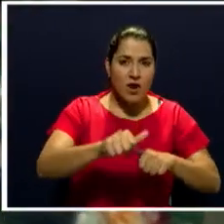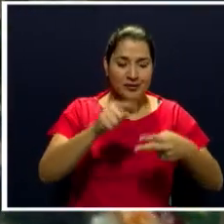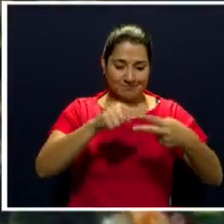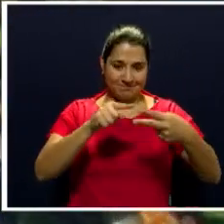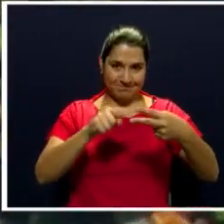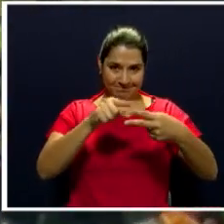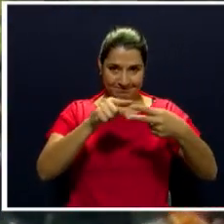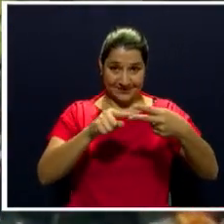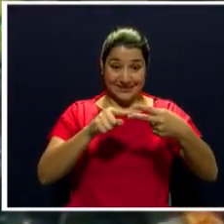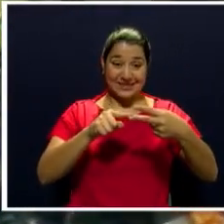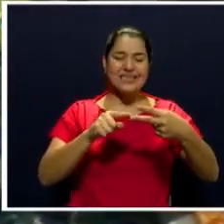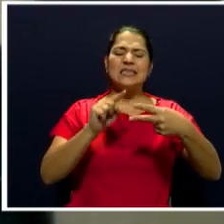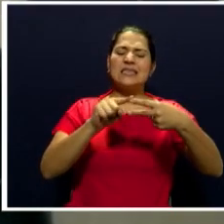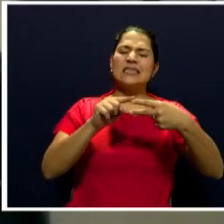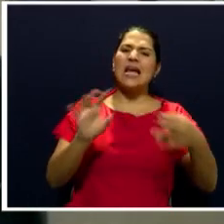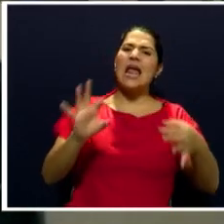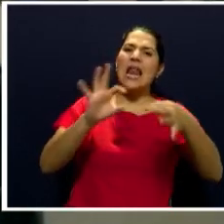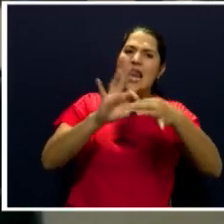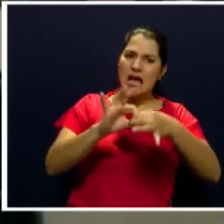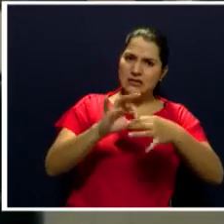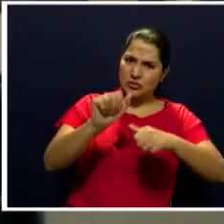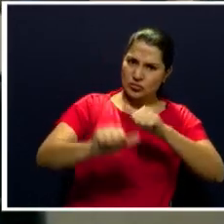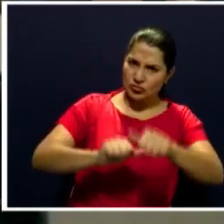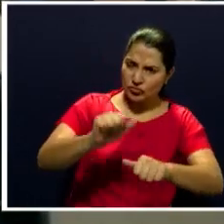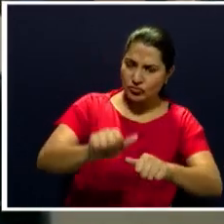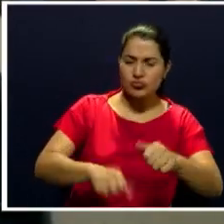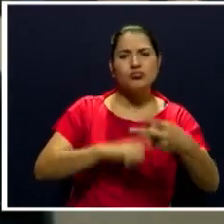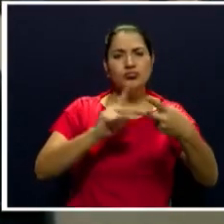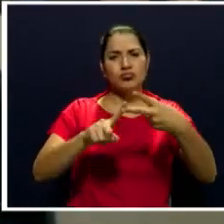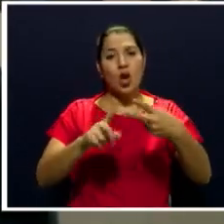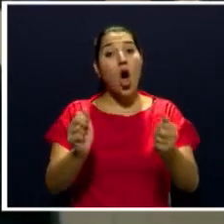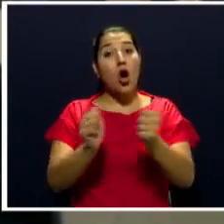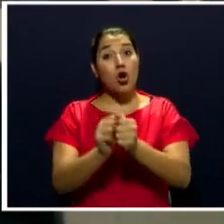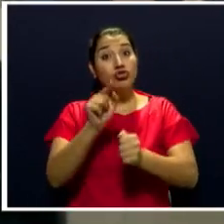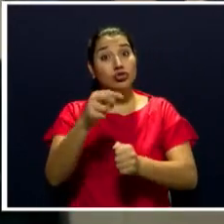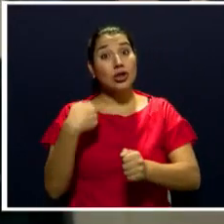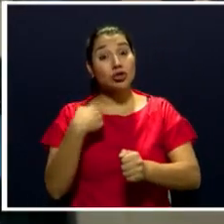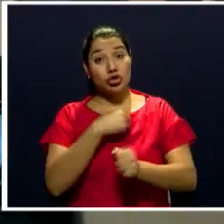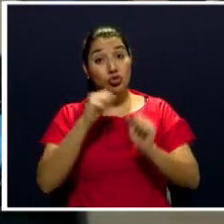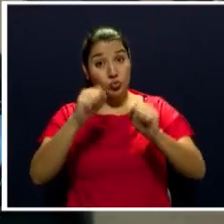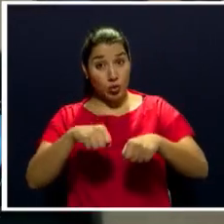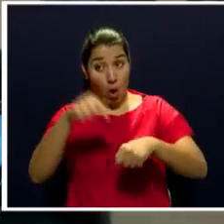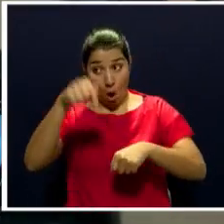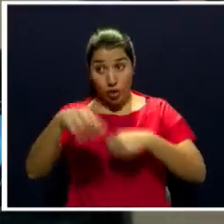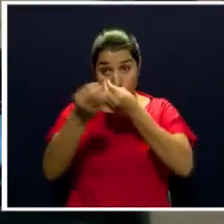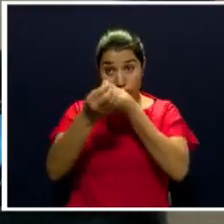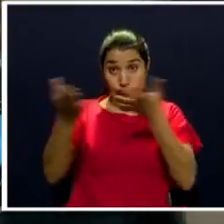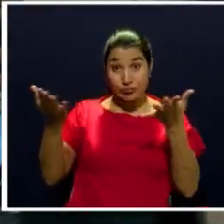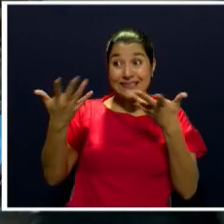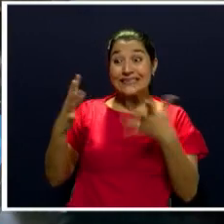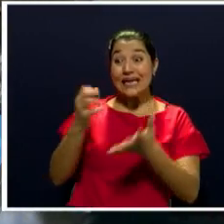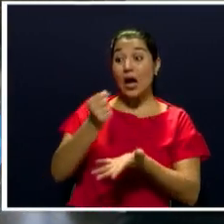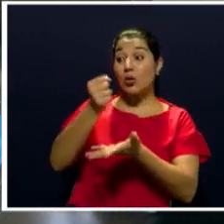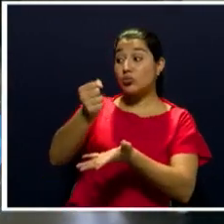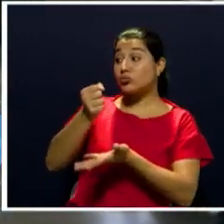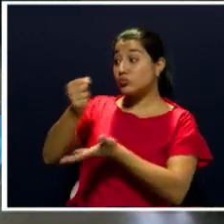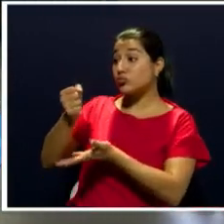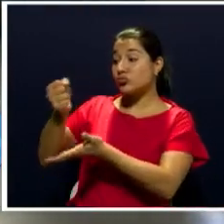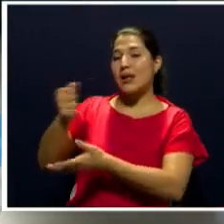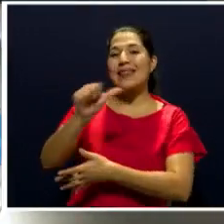lo anunció en la conferencia de prensa Alexander Solís, presidente de la Comisión Nacional de Emergencias. Ya se distribuyeron